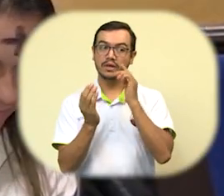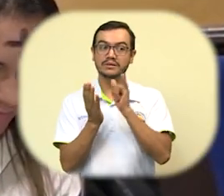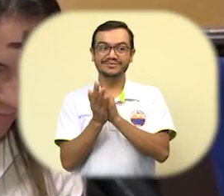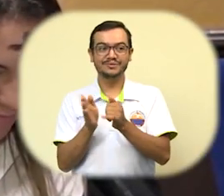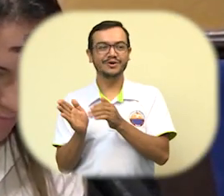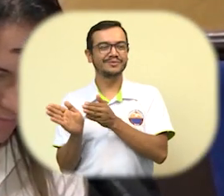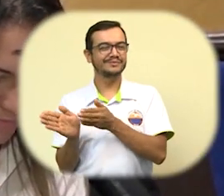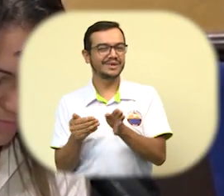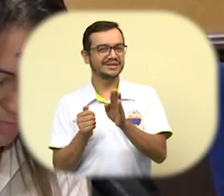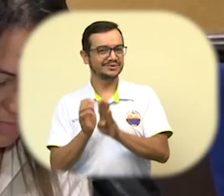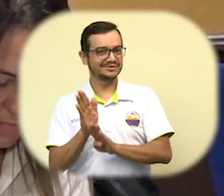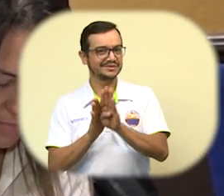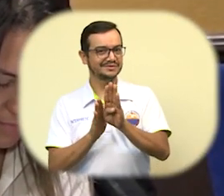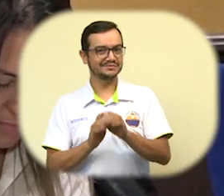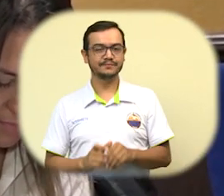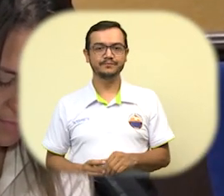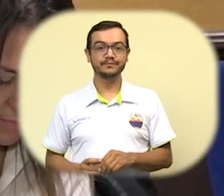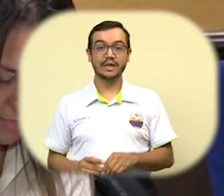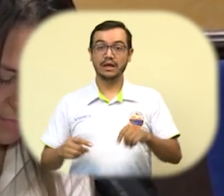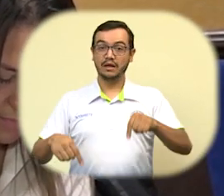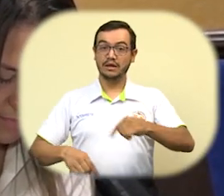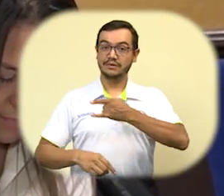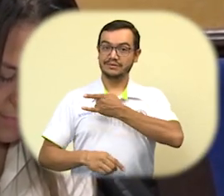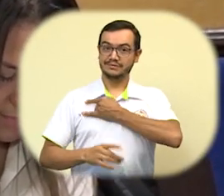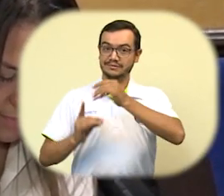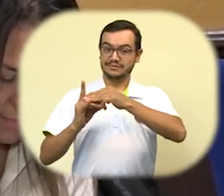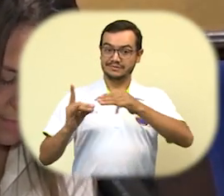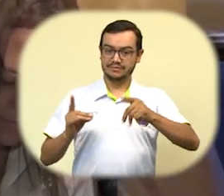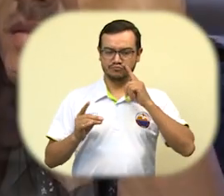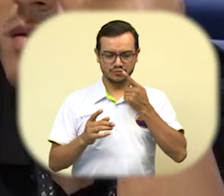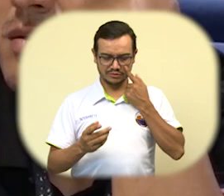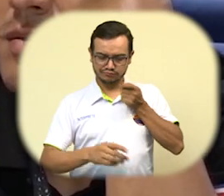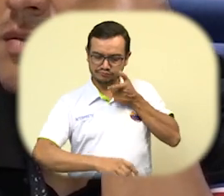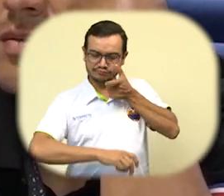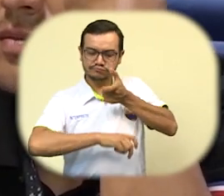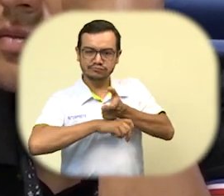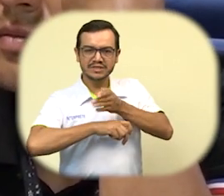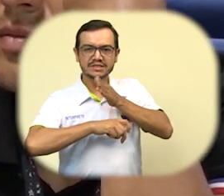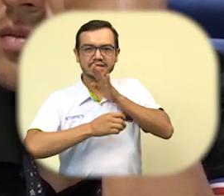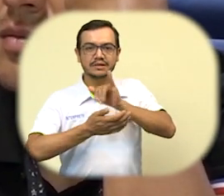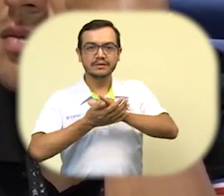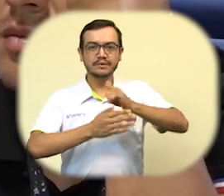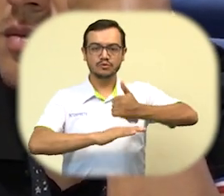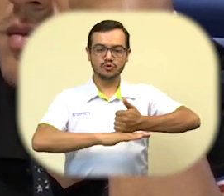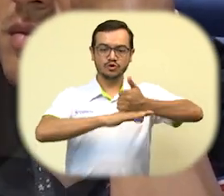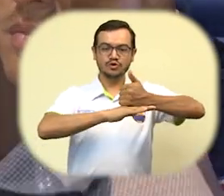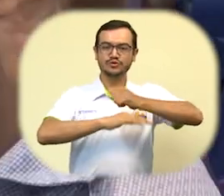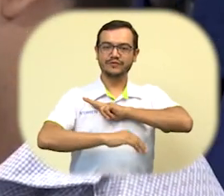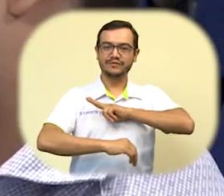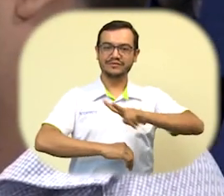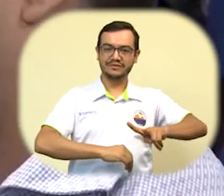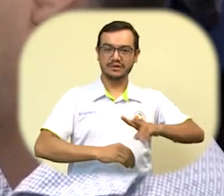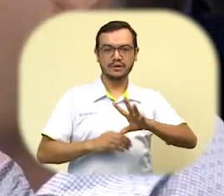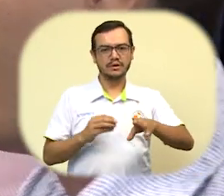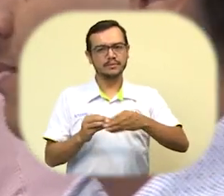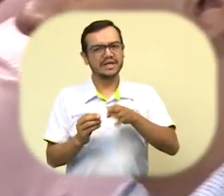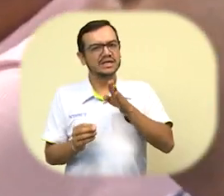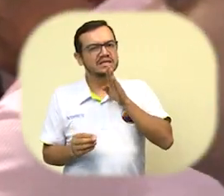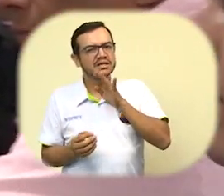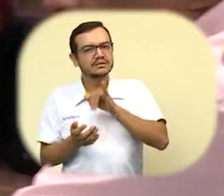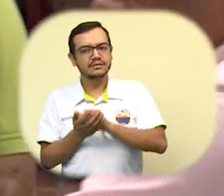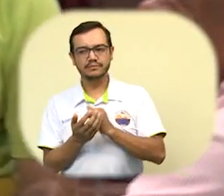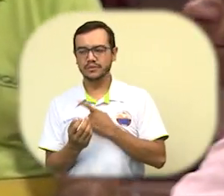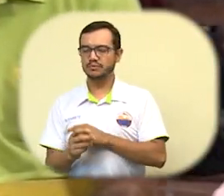plan de desarrollo. Las actividades que desde la Alma Mater son coordinadas por la Vicerrectoría de Extensión y Proyección Social, la Facultad de